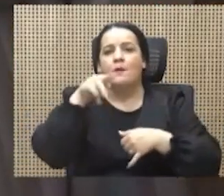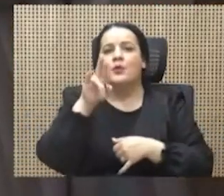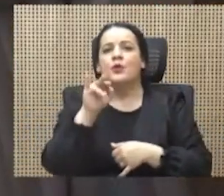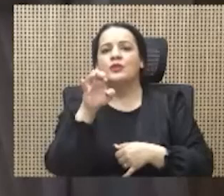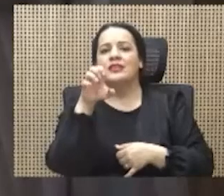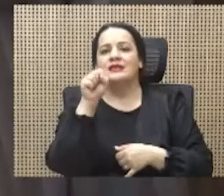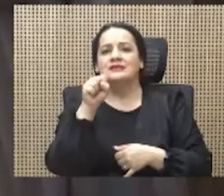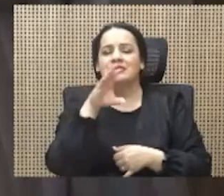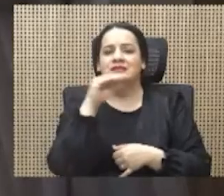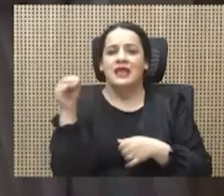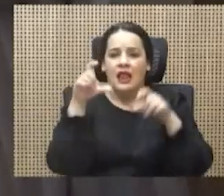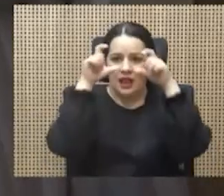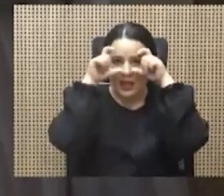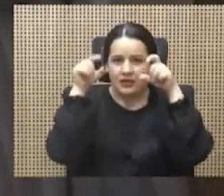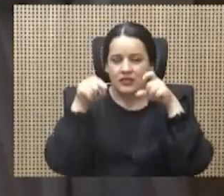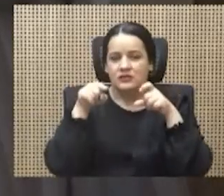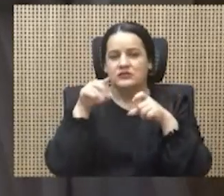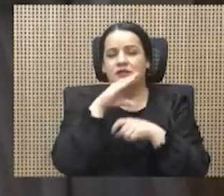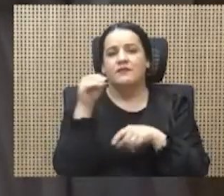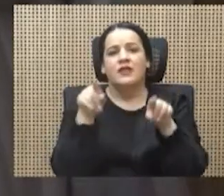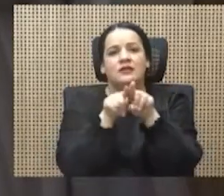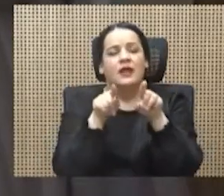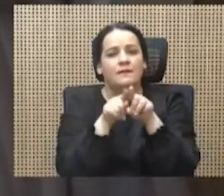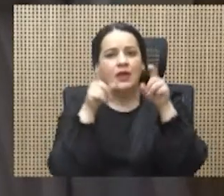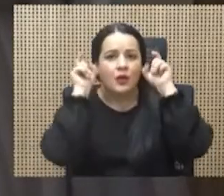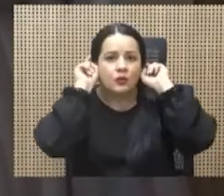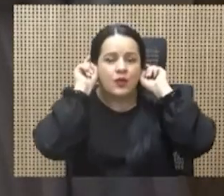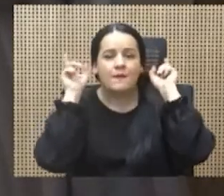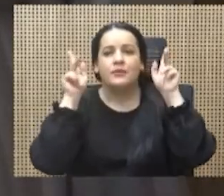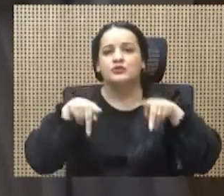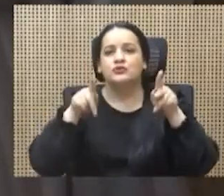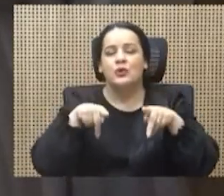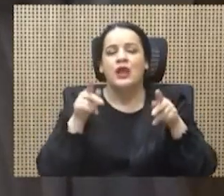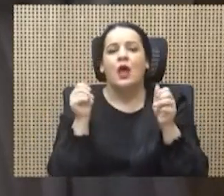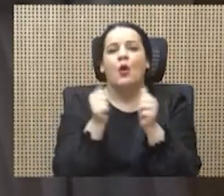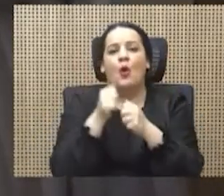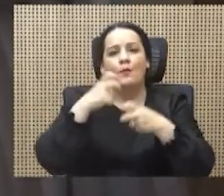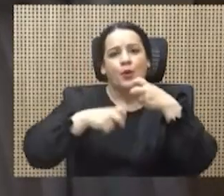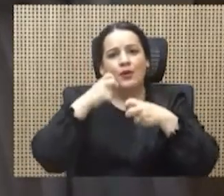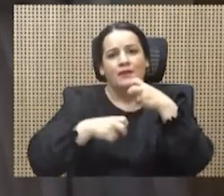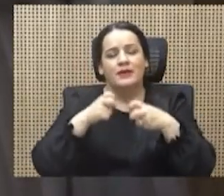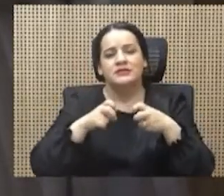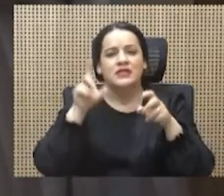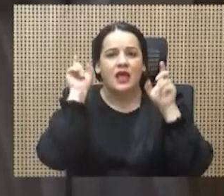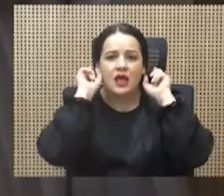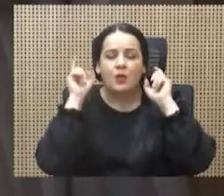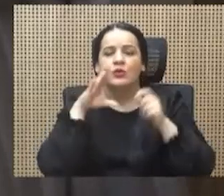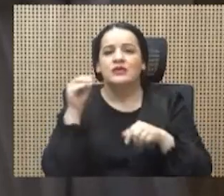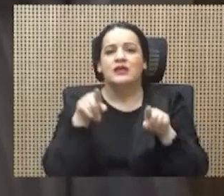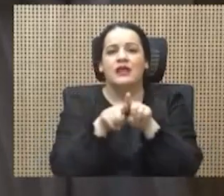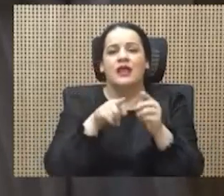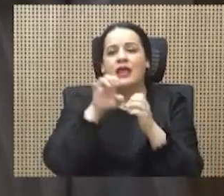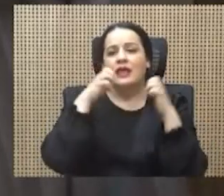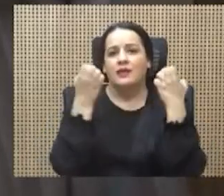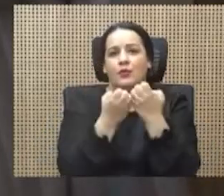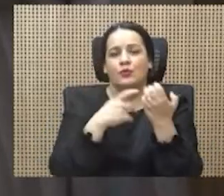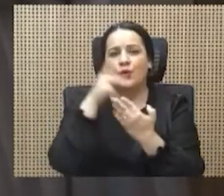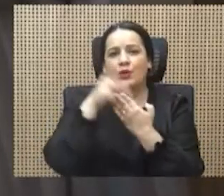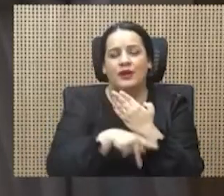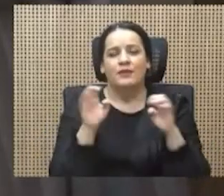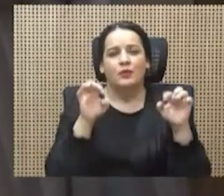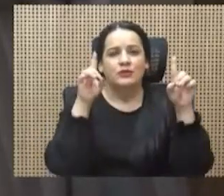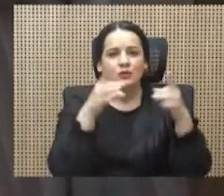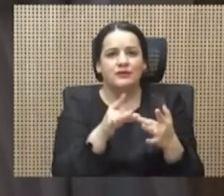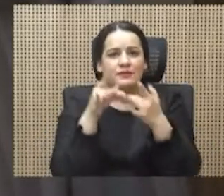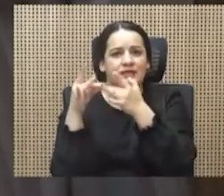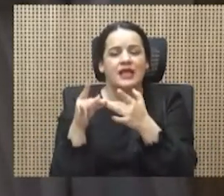lentes oftalmológicos, audífonos para pacientes con problemas de audición, equipos para programas de rehabilitación y educación especial, técnicas y